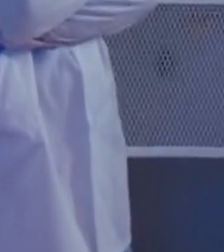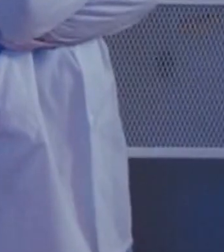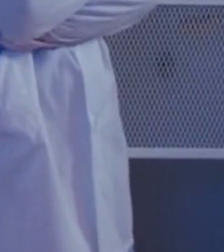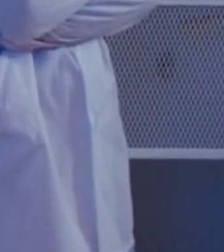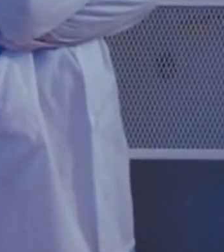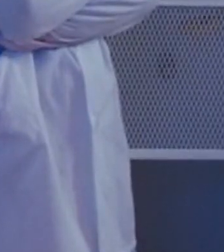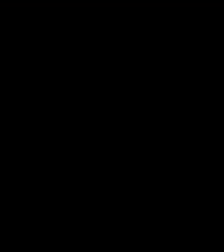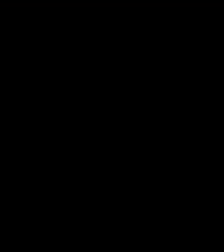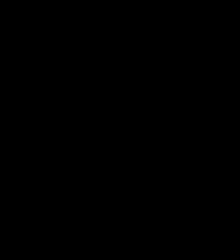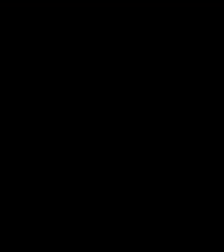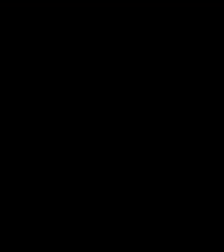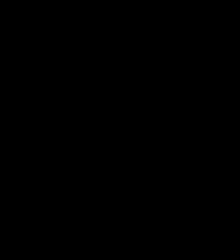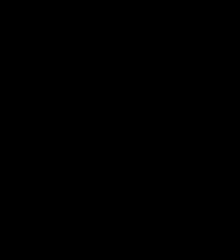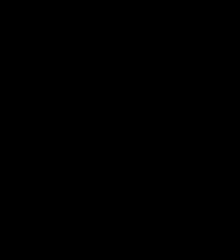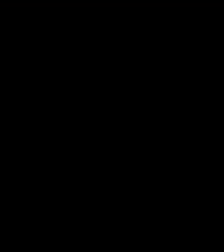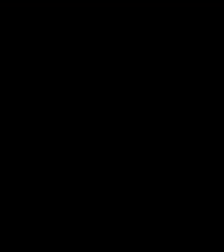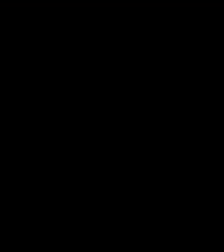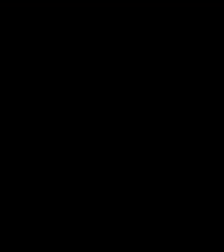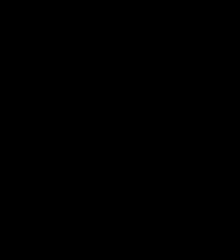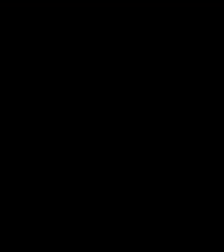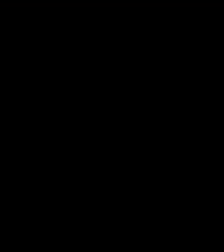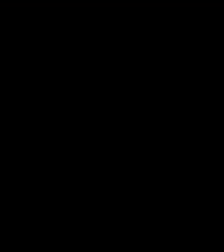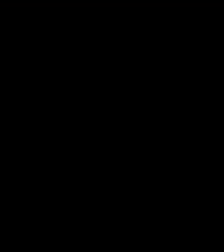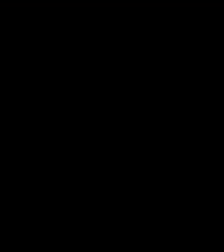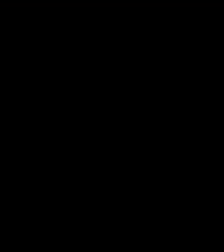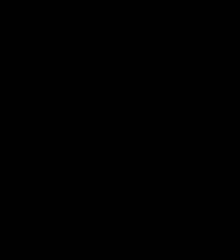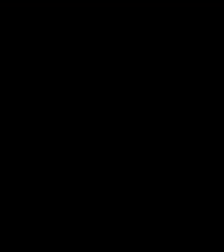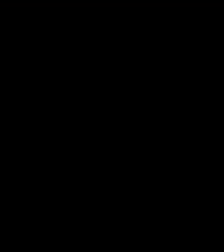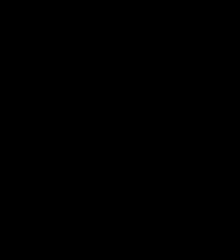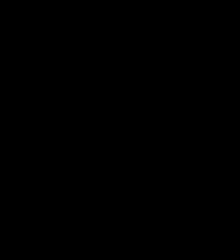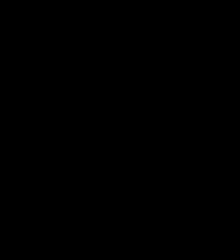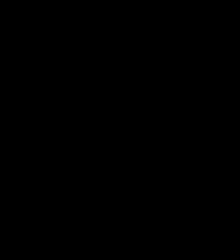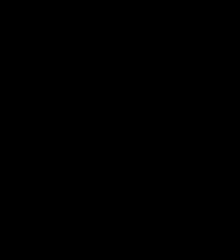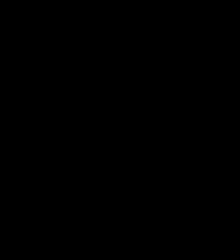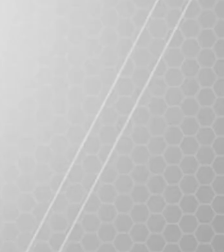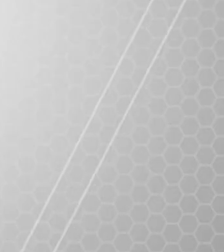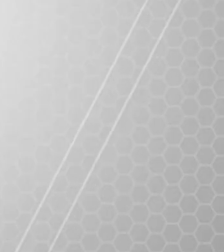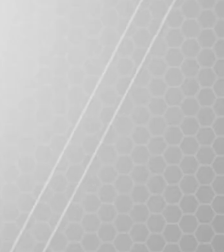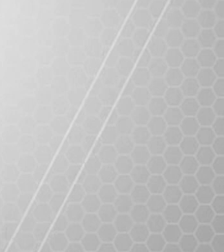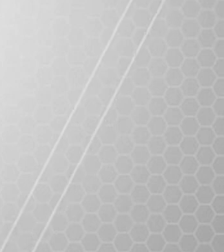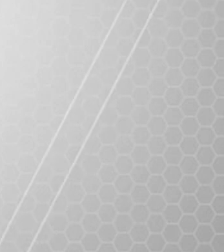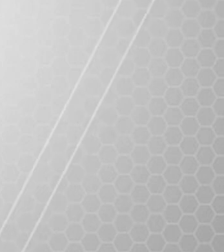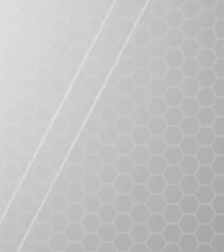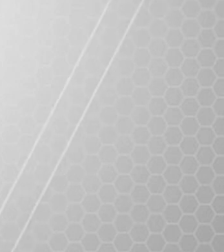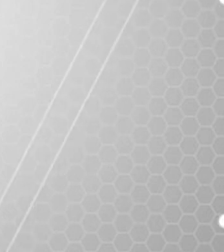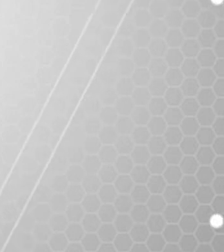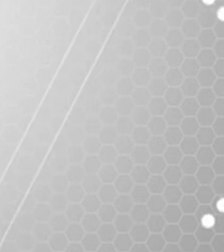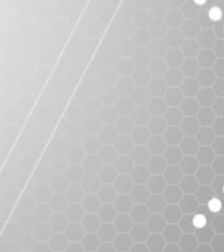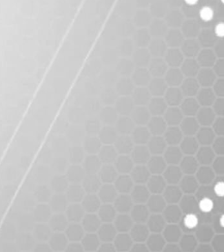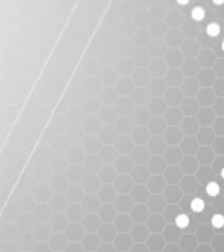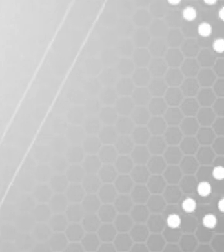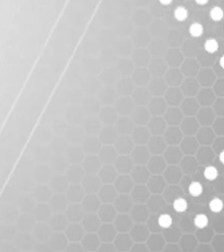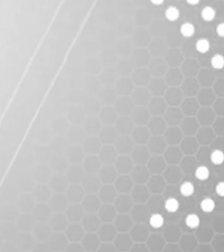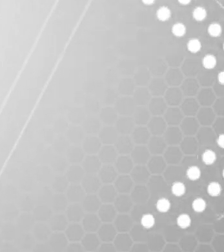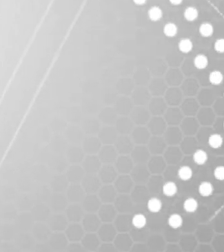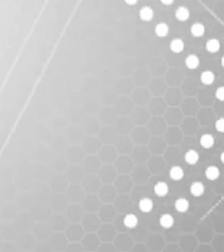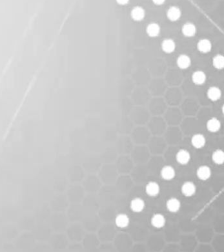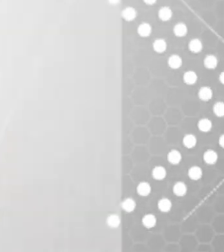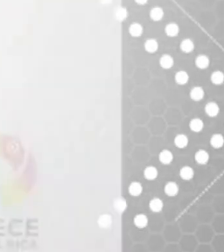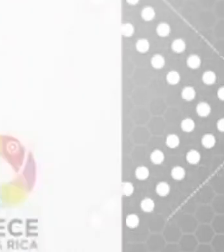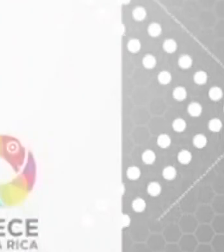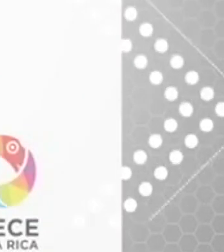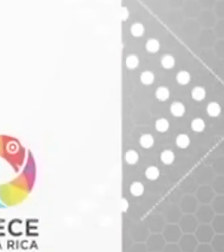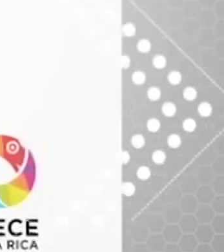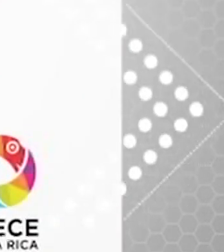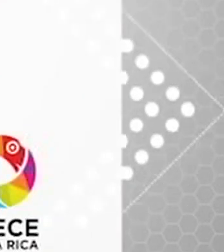Te esperamos, aquí en 13, Costa Rica Televisión. Este mes de mayo vuelven